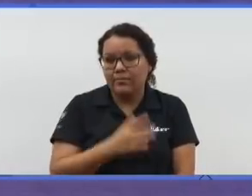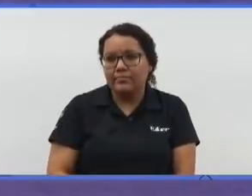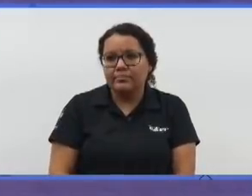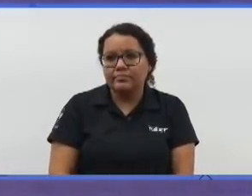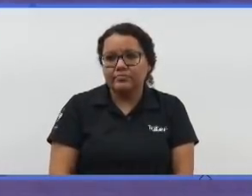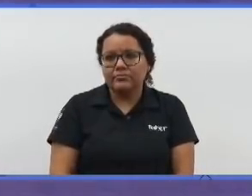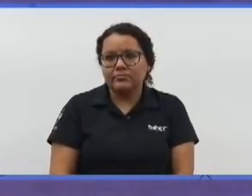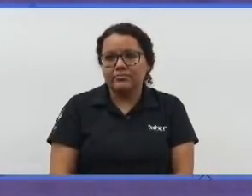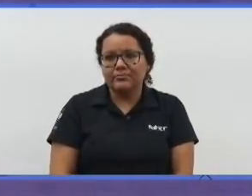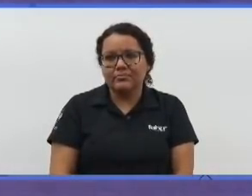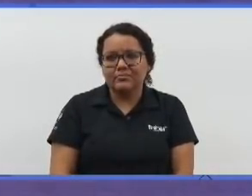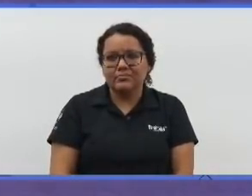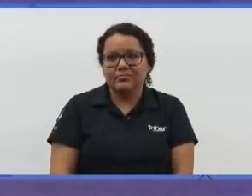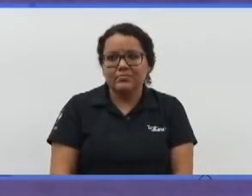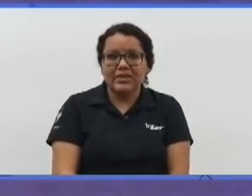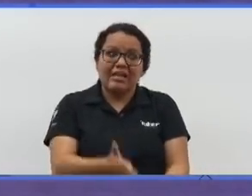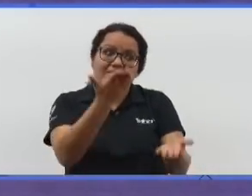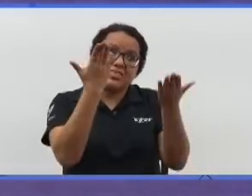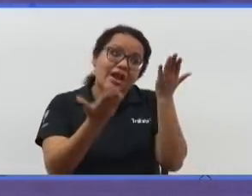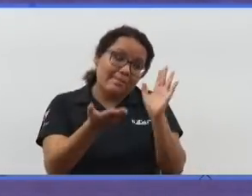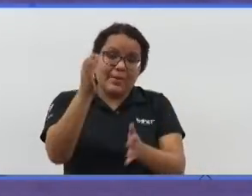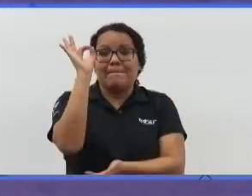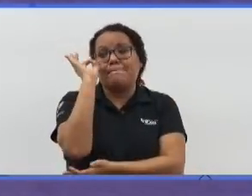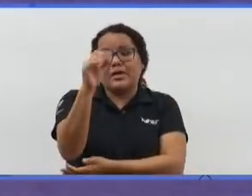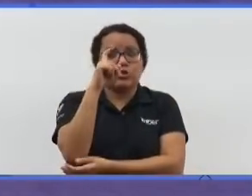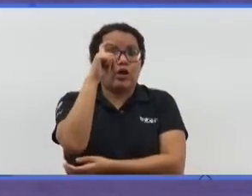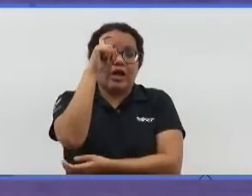a ver si van a dejar predicar a casamalhuapa